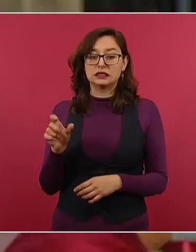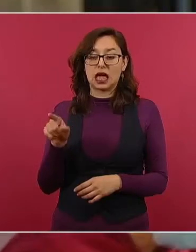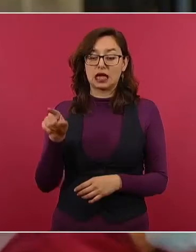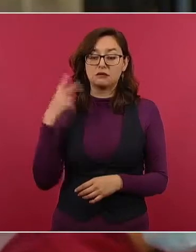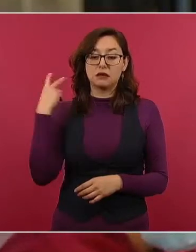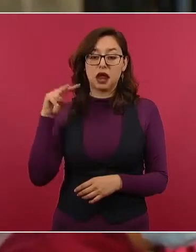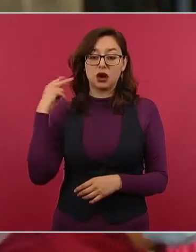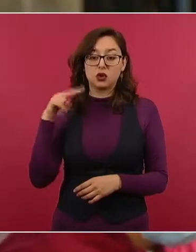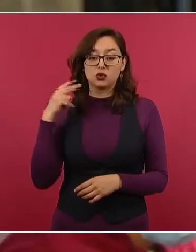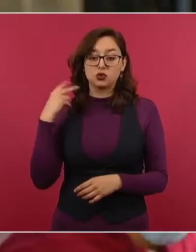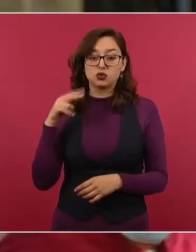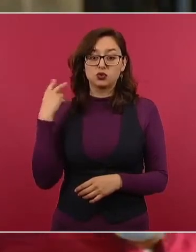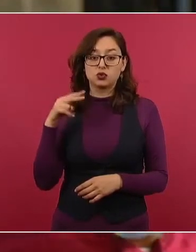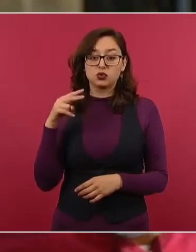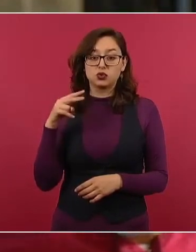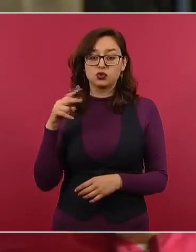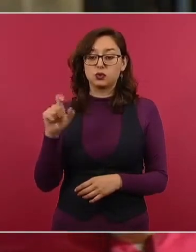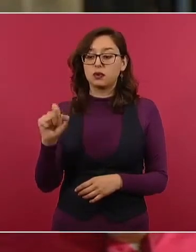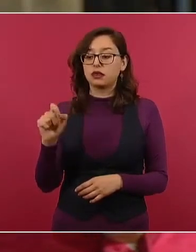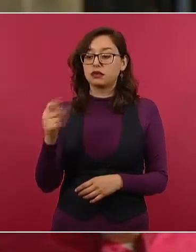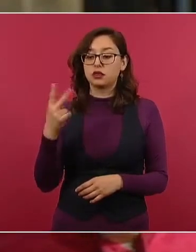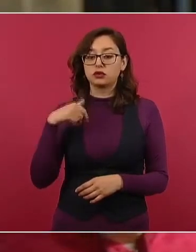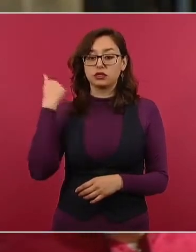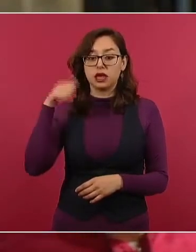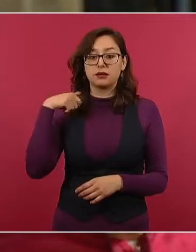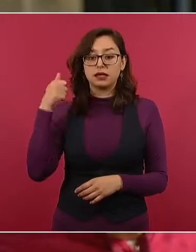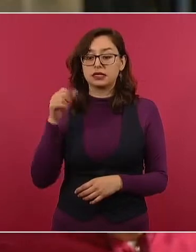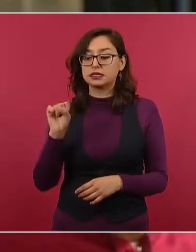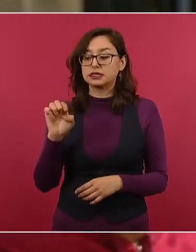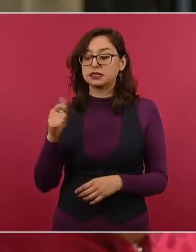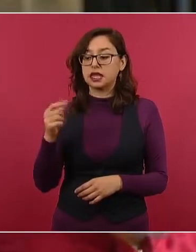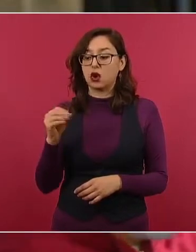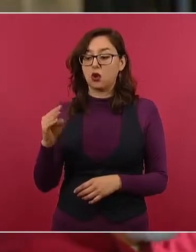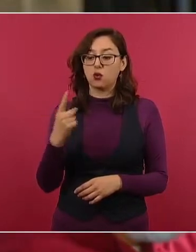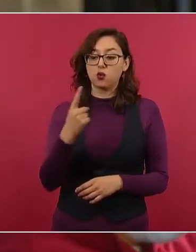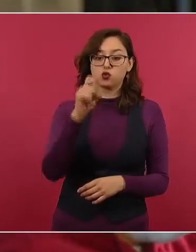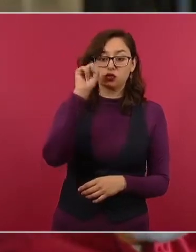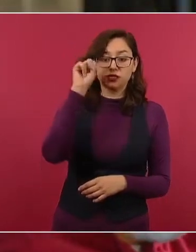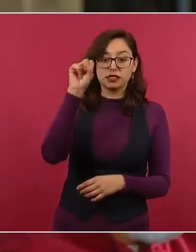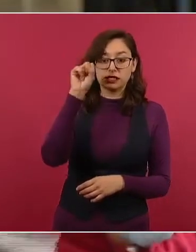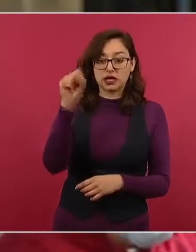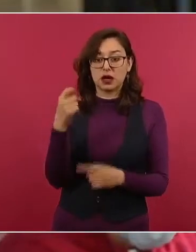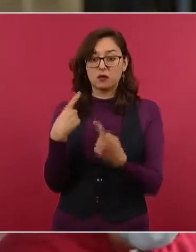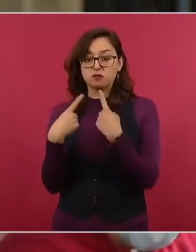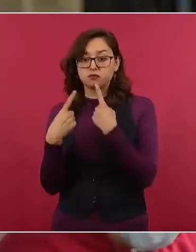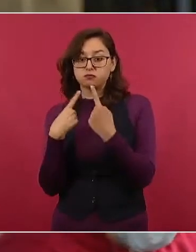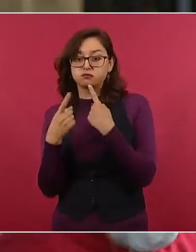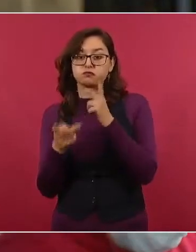Veracruz el 22 de abril, está hablando de que ya